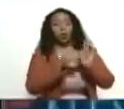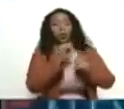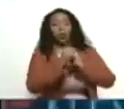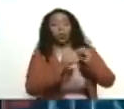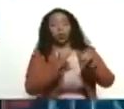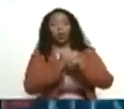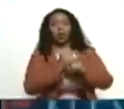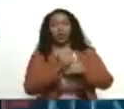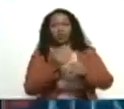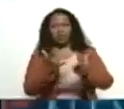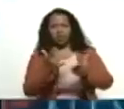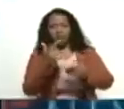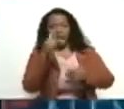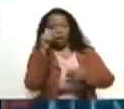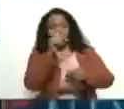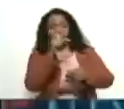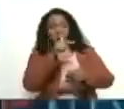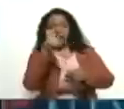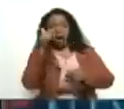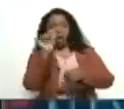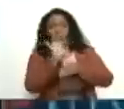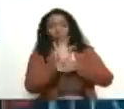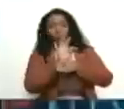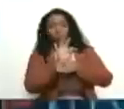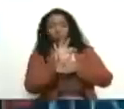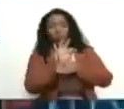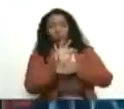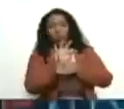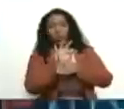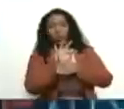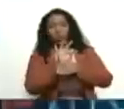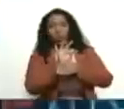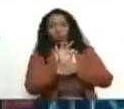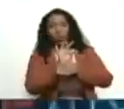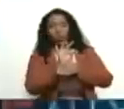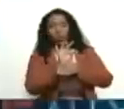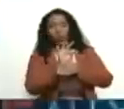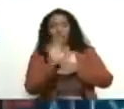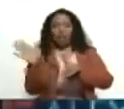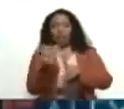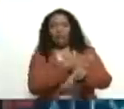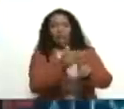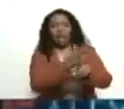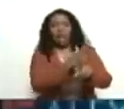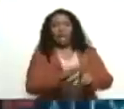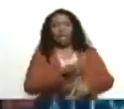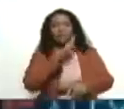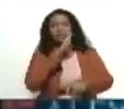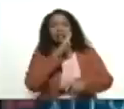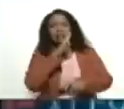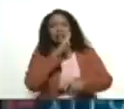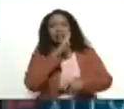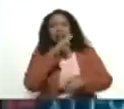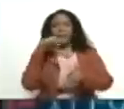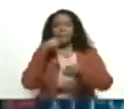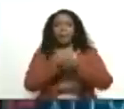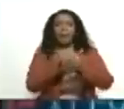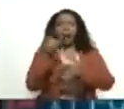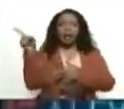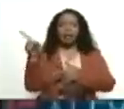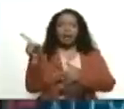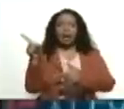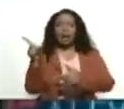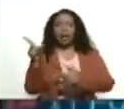internacionales. Tiene en su seno como funcionario a quienes golpearon salvajemente a Alex Saab en Cabo